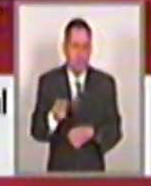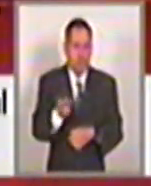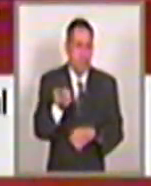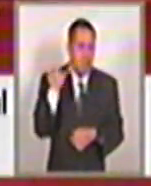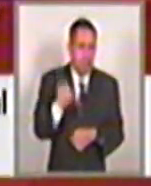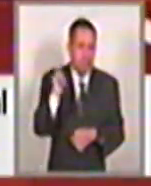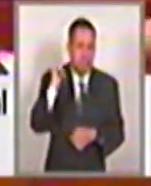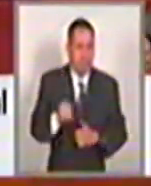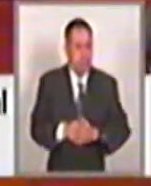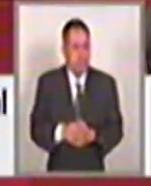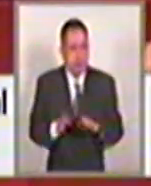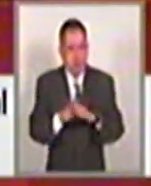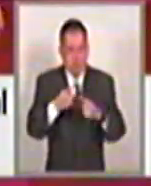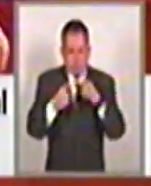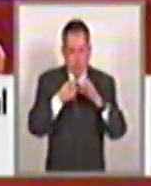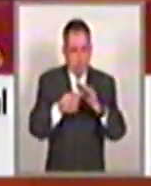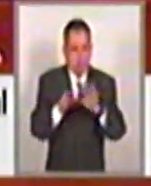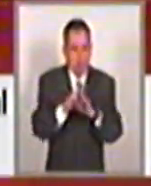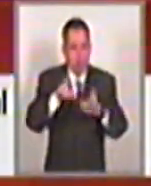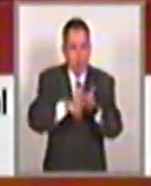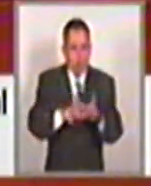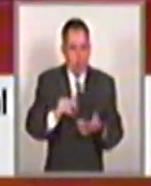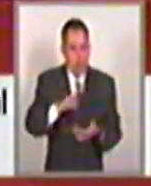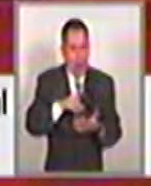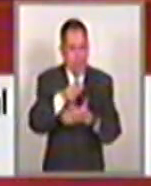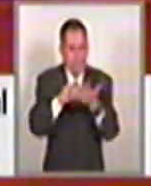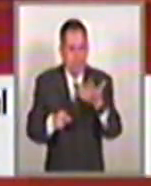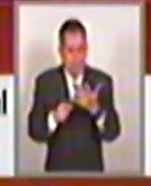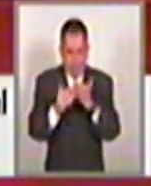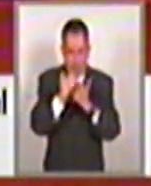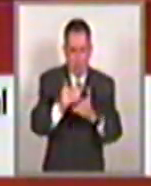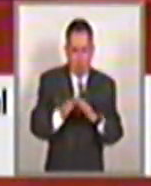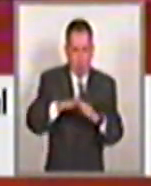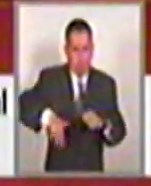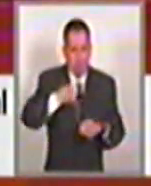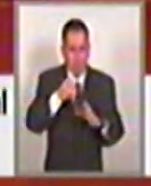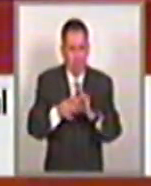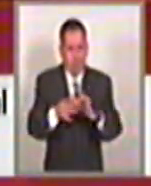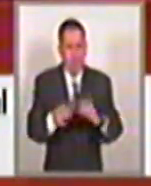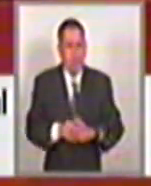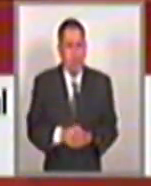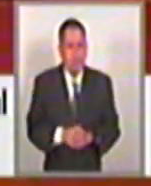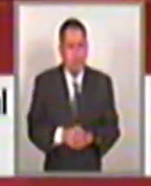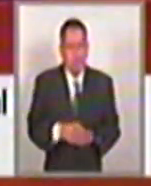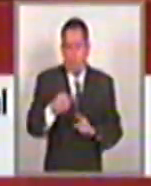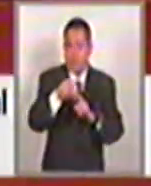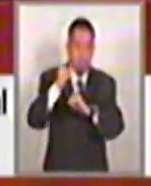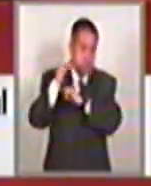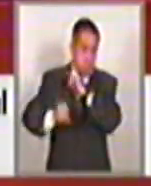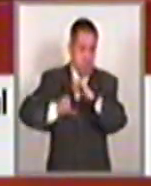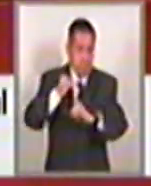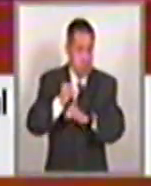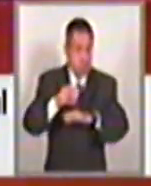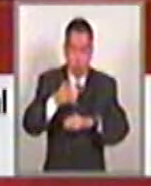absurdas. Independientemente de que no hay ningún límite, y como lo señalan los organismos internacionales